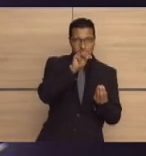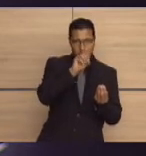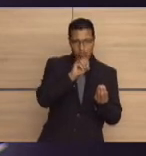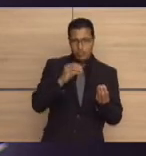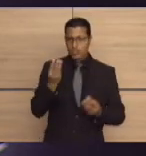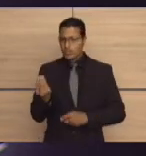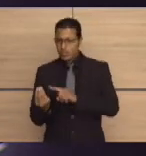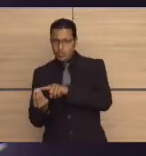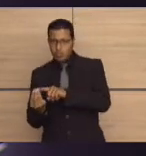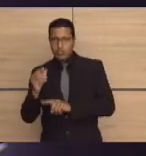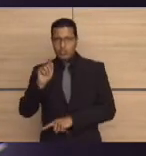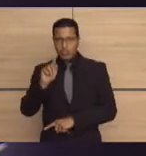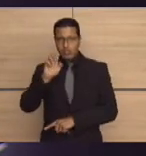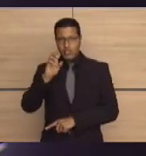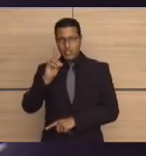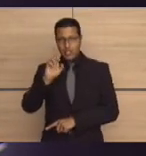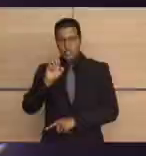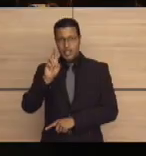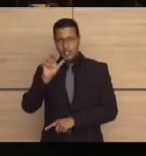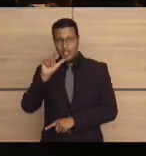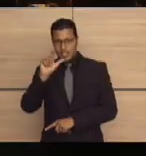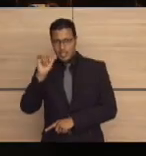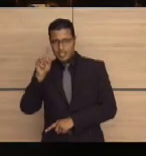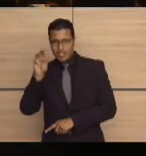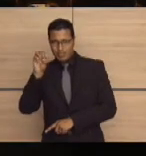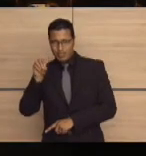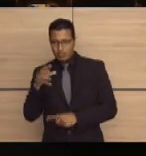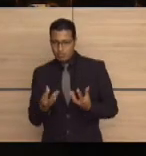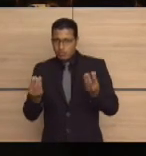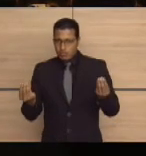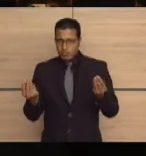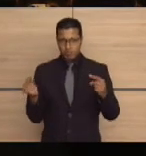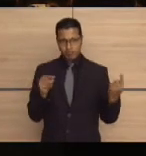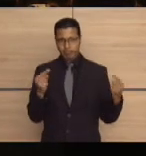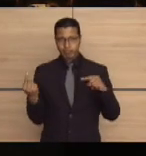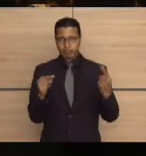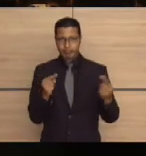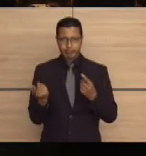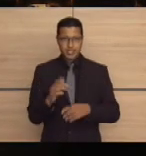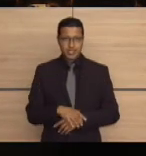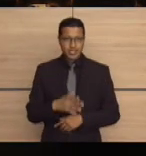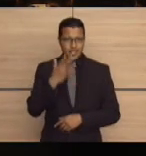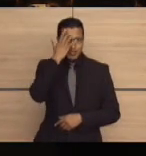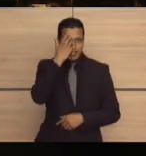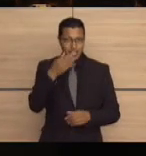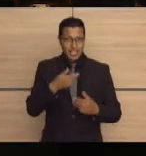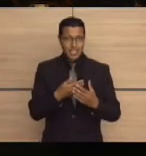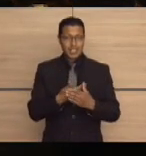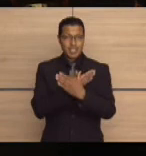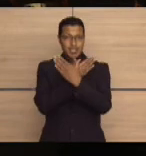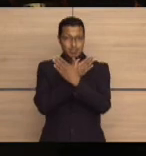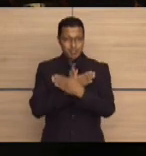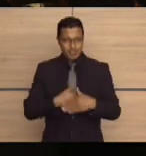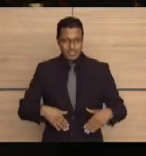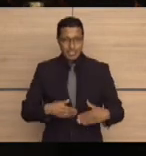el conflicto entre el centro y las regiones. Claro, como la instauración de la República Unitaria